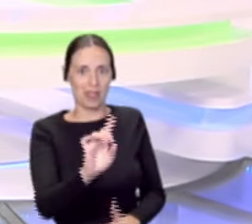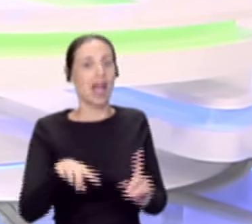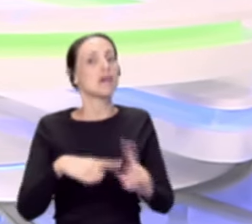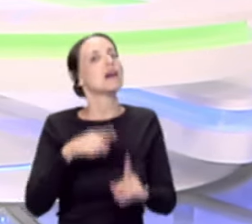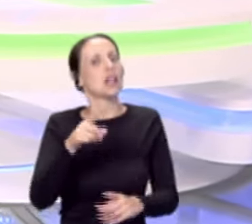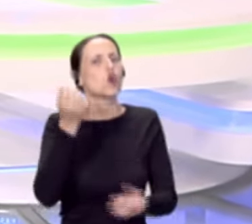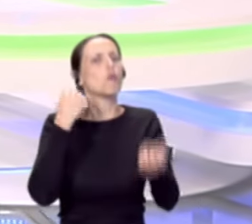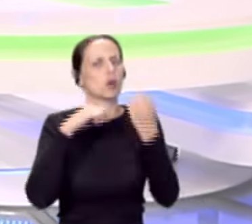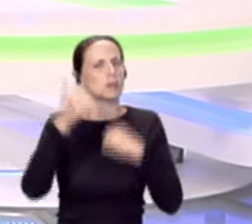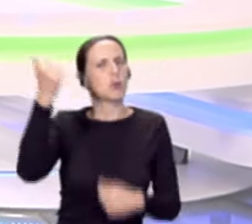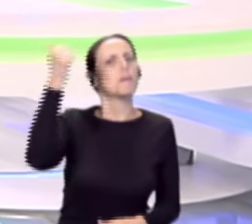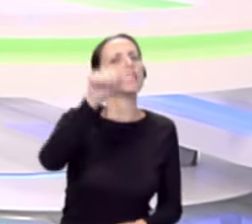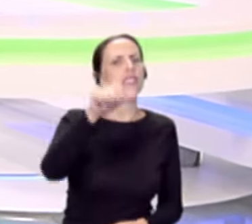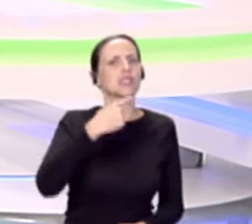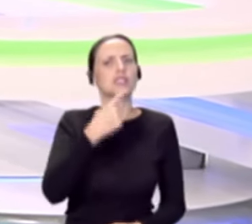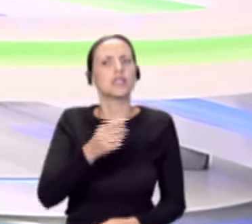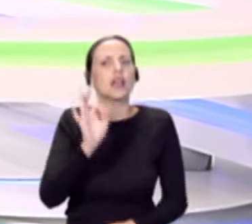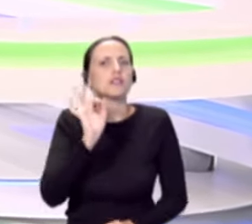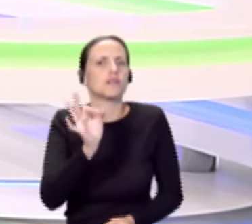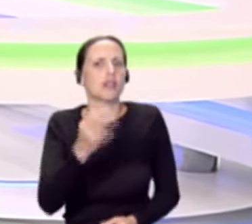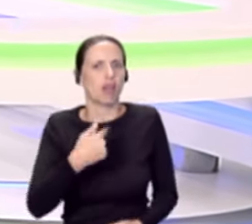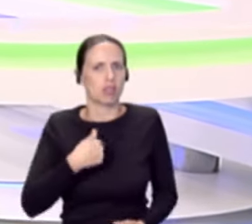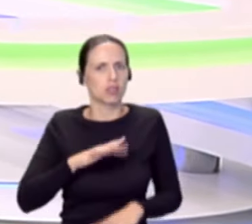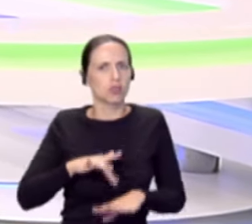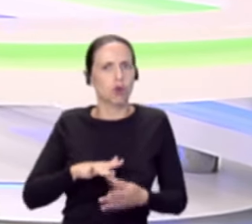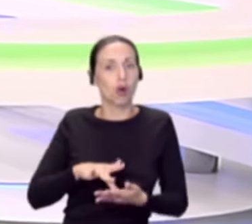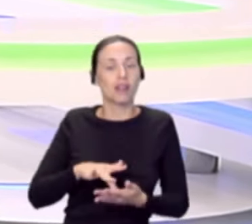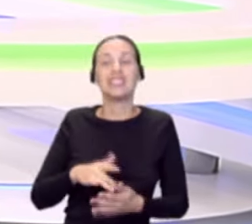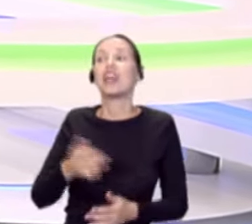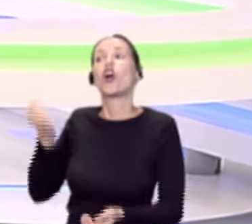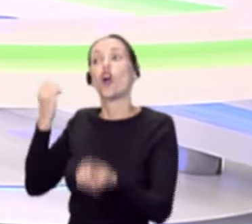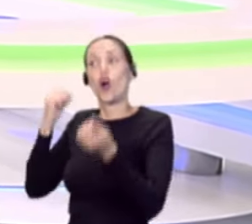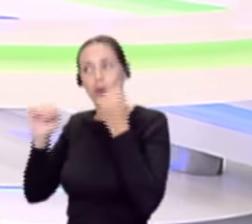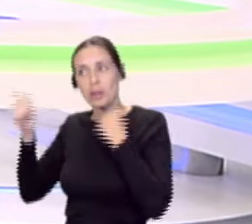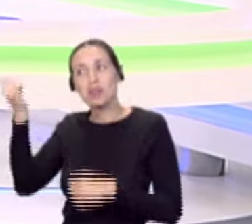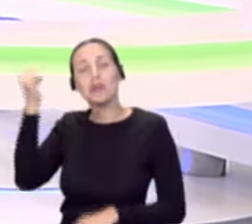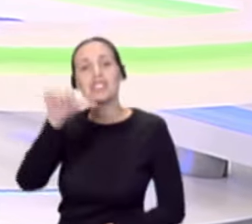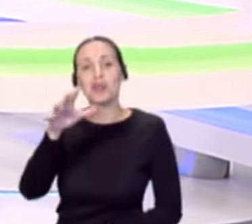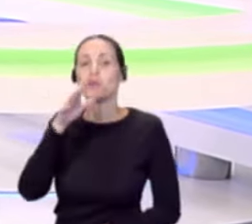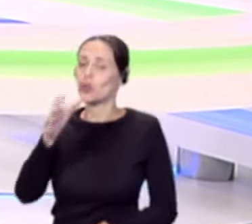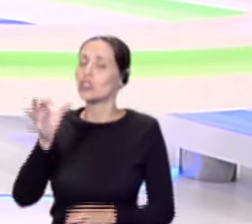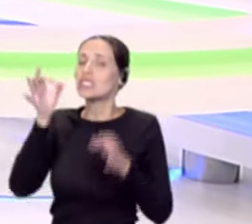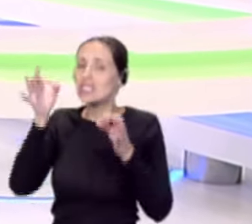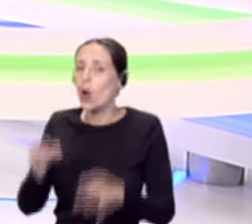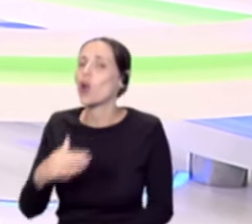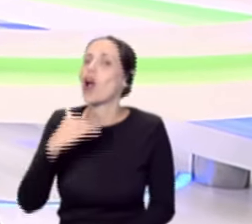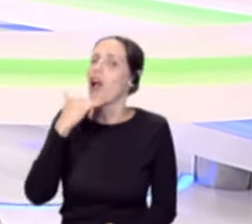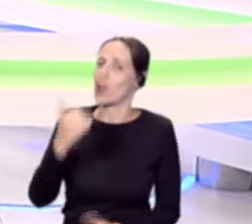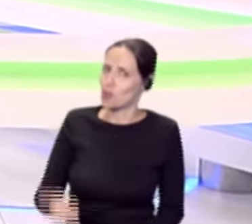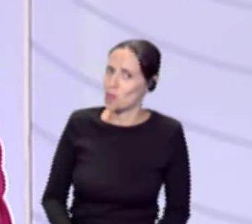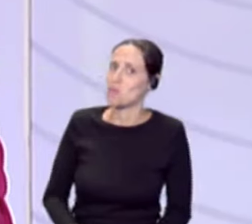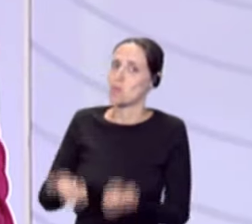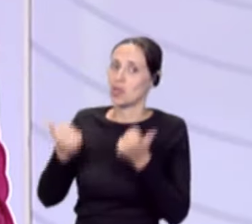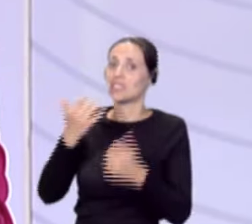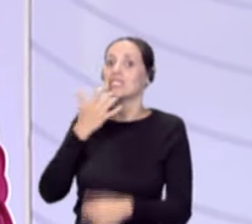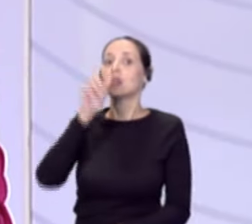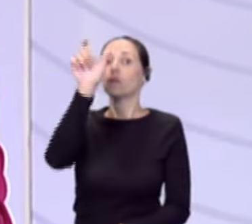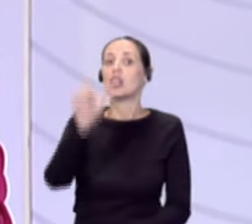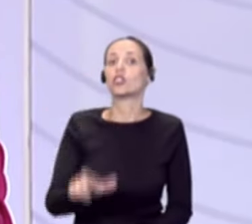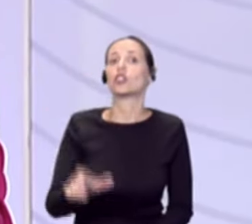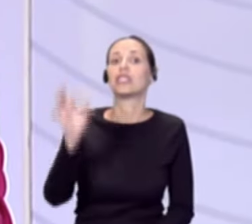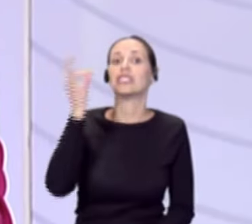machistas, como aportaba. Claro, sí, comportamientos machistas, porque probablemente haya más bola detrás. Entonces, cuando sale una y hace una denuncia anónima y se la